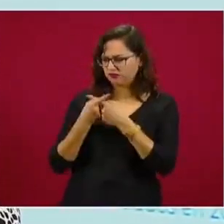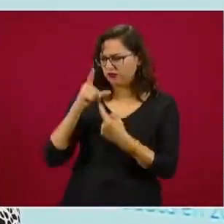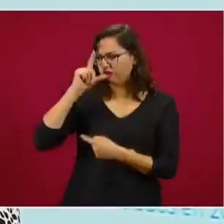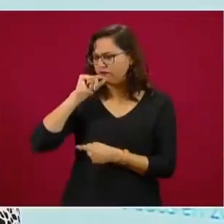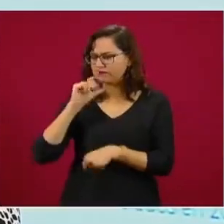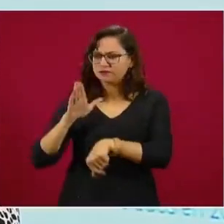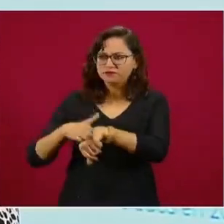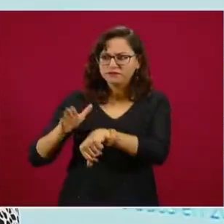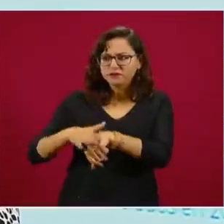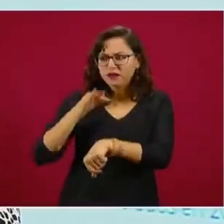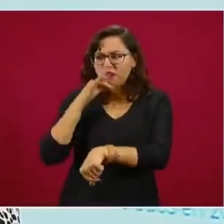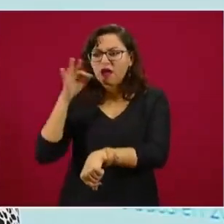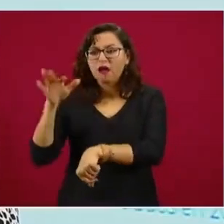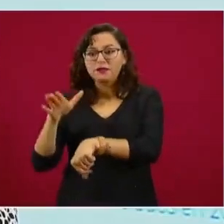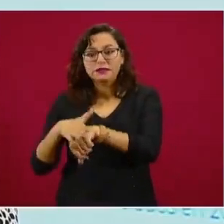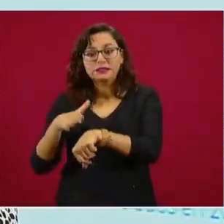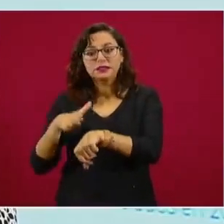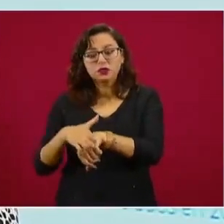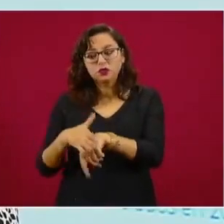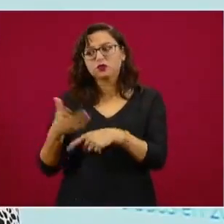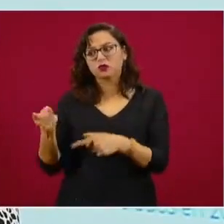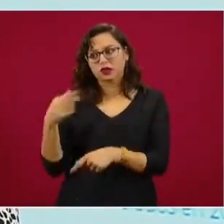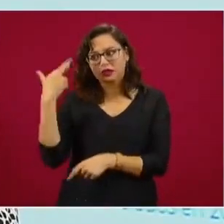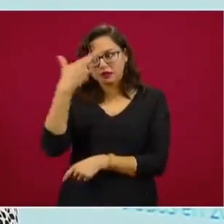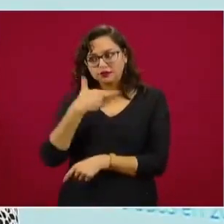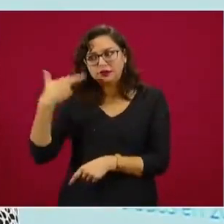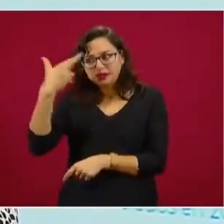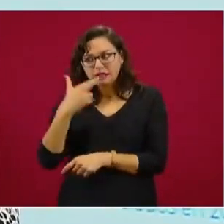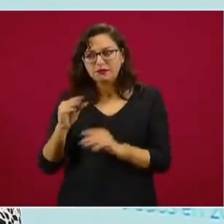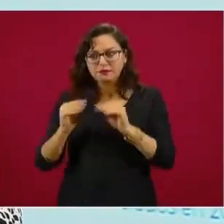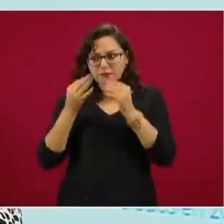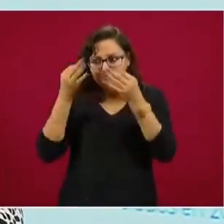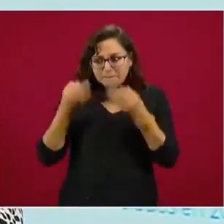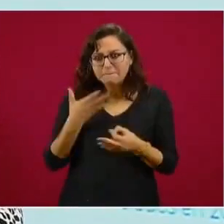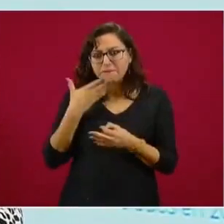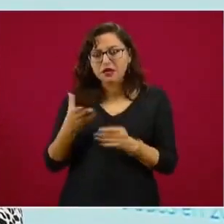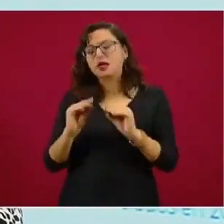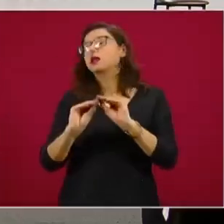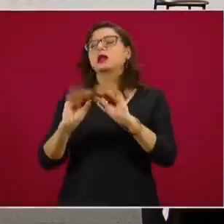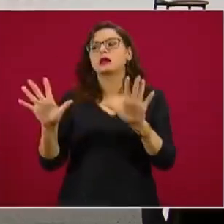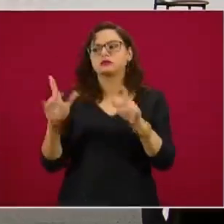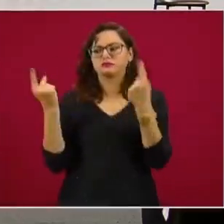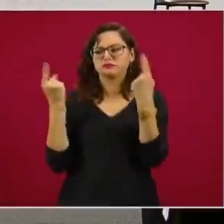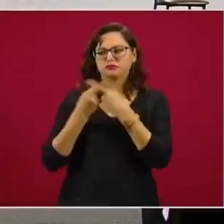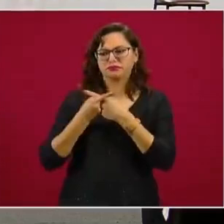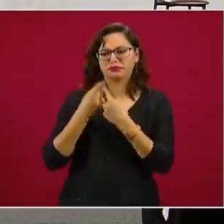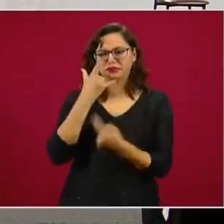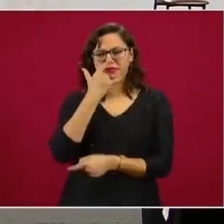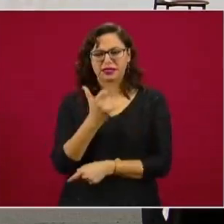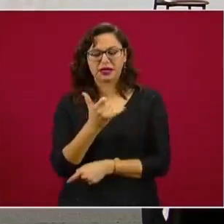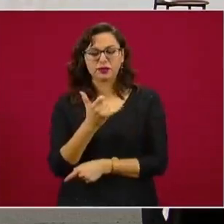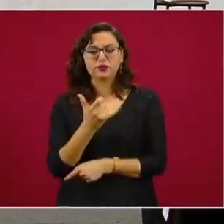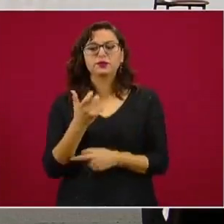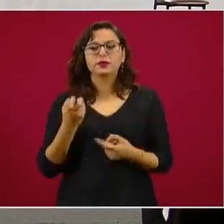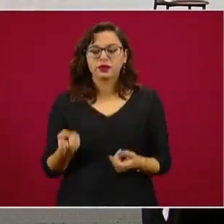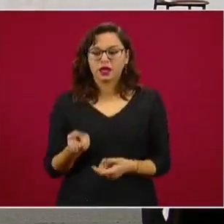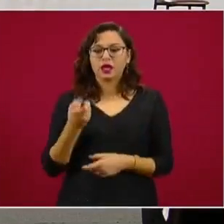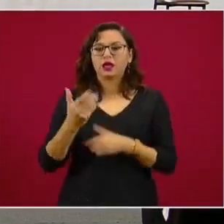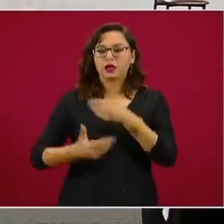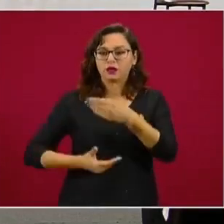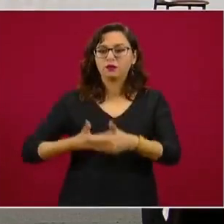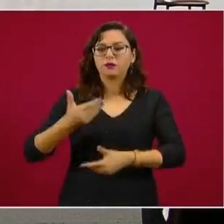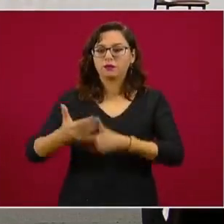invitábamos al contribuyente, pues una invitación para revisar sus declaraciones, porque parecía que había inconsistencias. Y esta generación